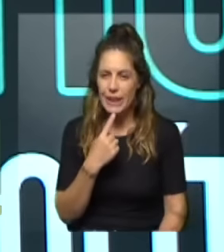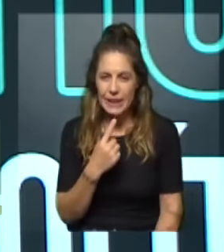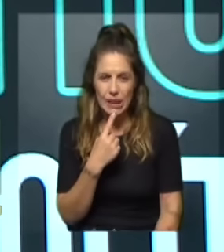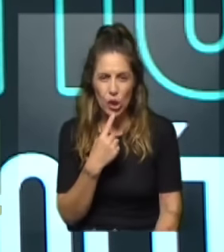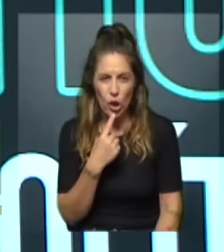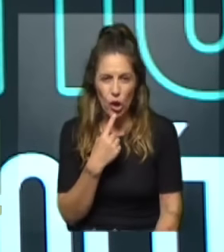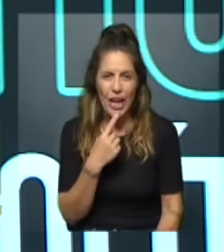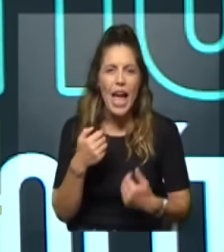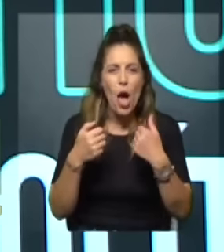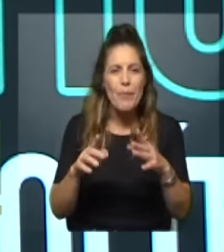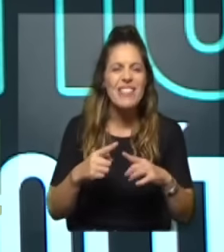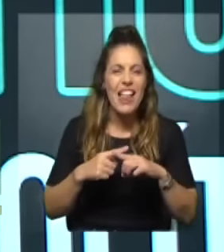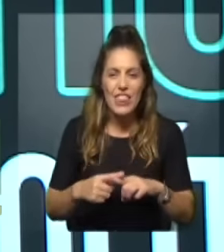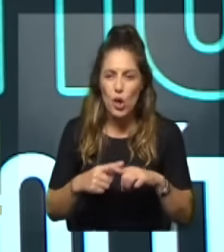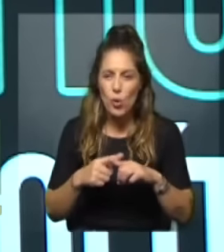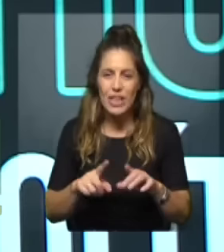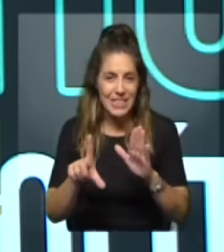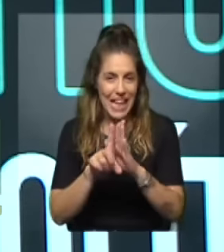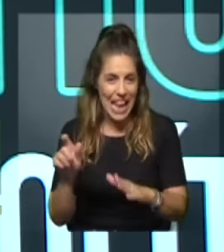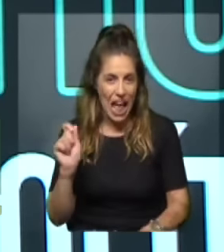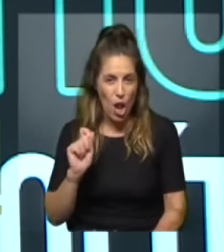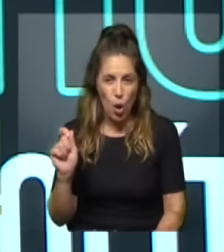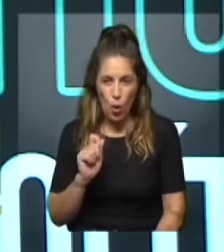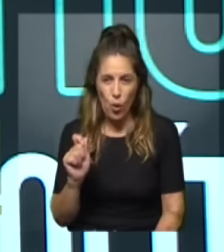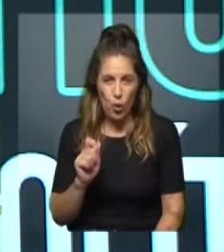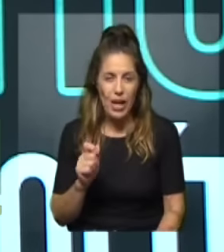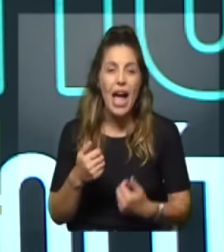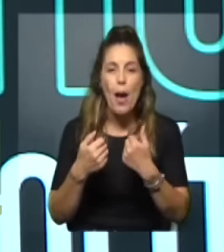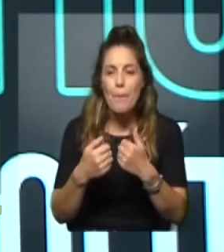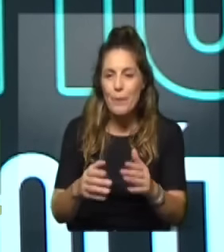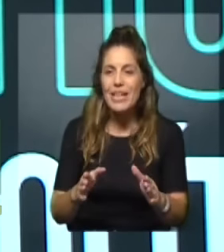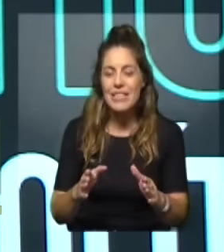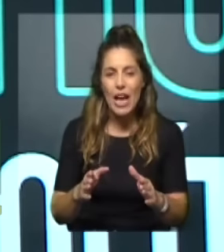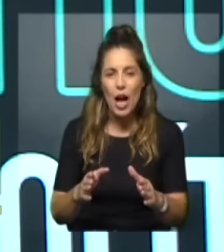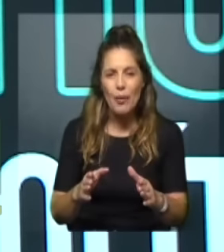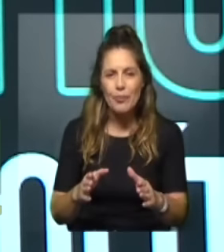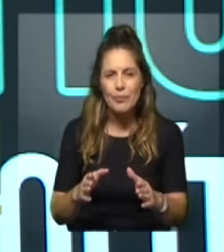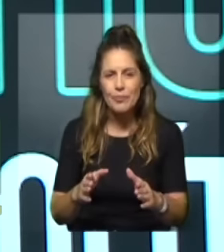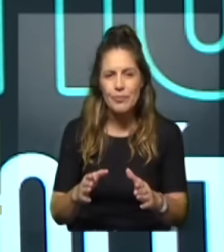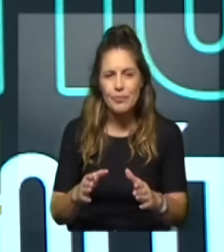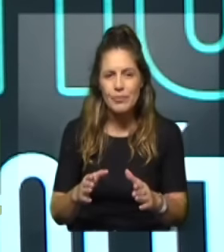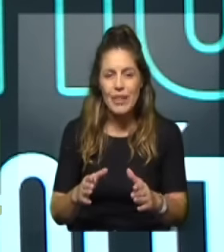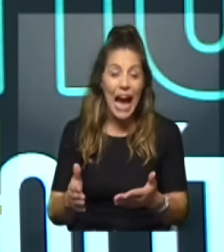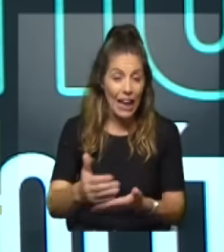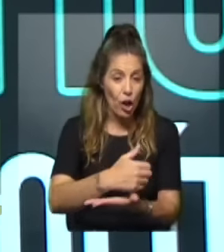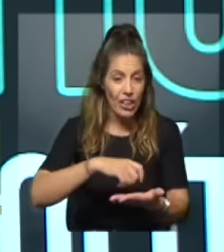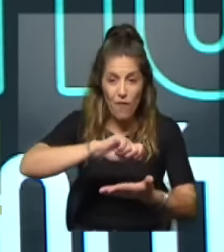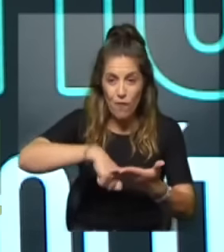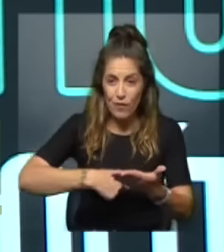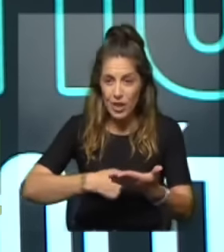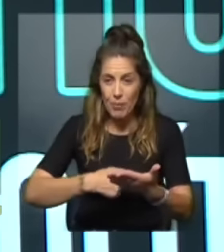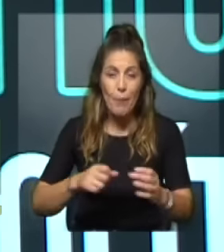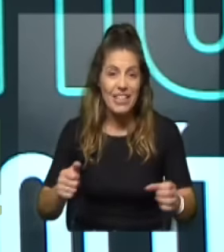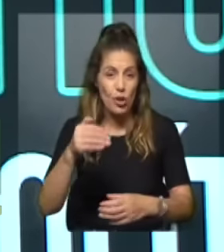que empieza a discutirse la ley de urgente consideración se empieza el a a recolectar firmas para llevar adelante al